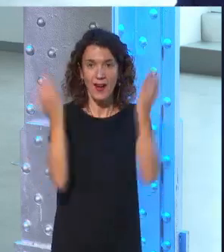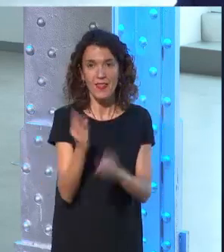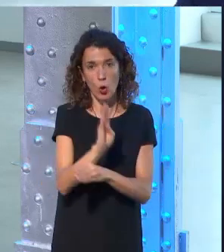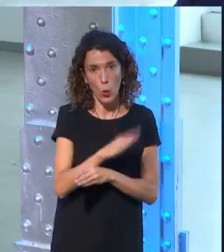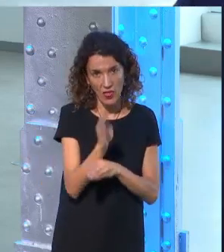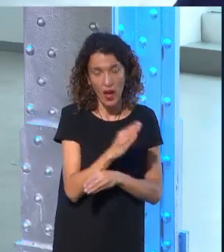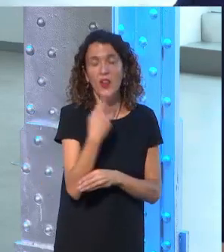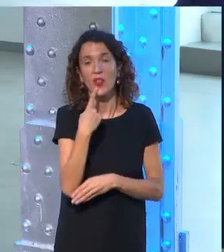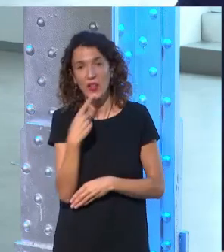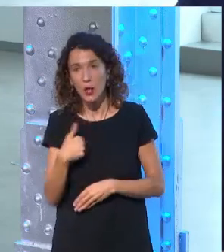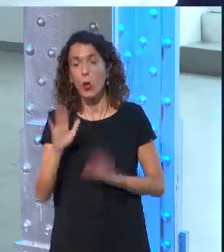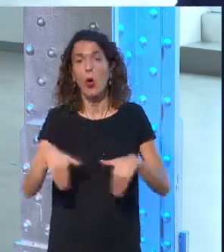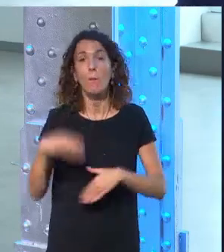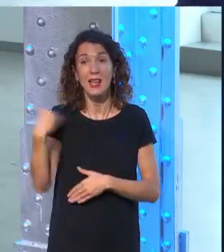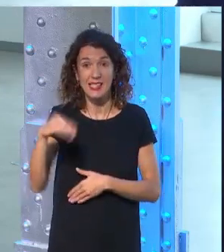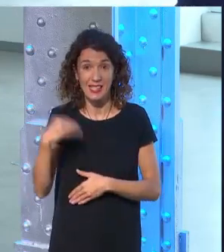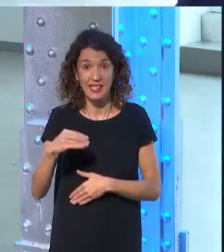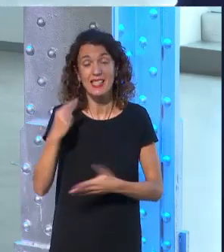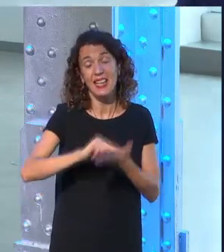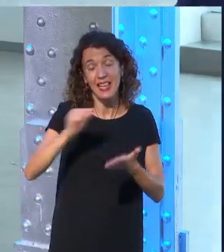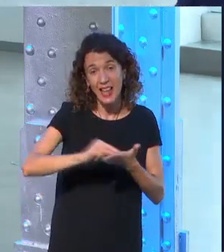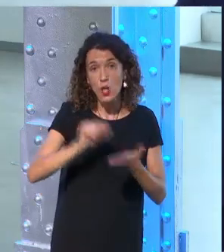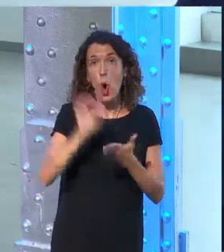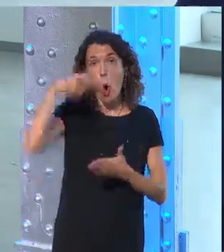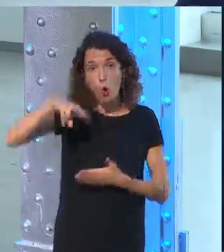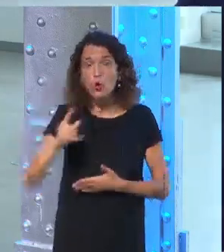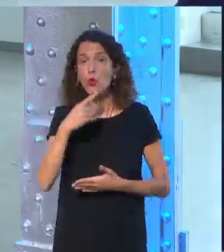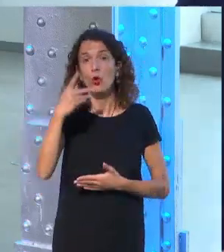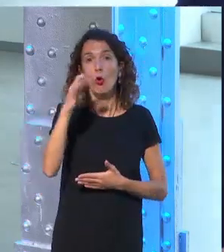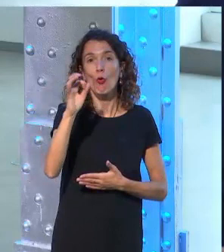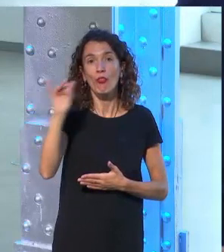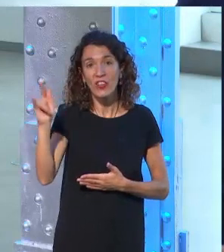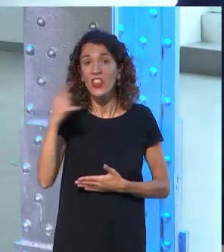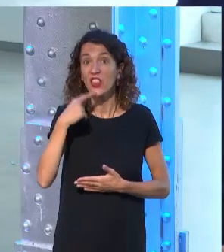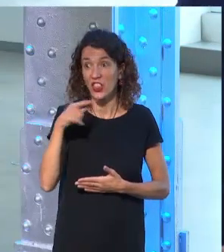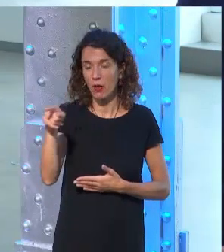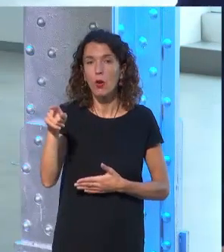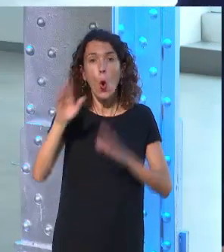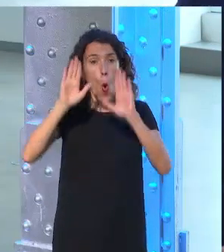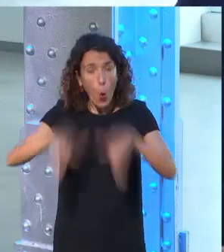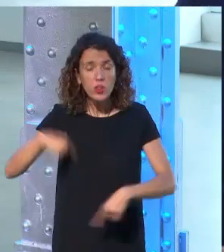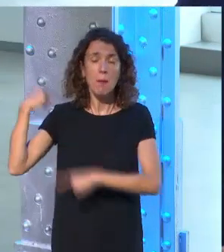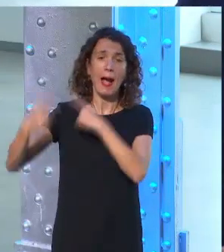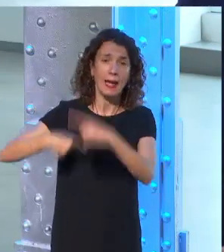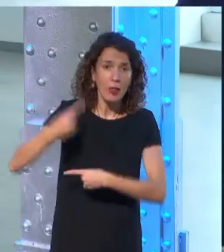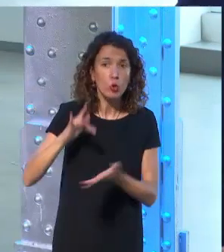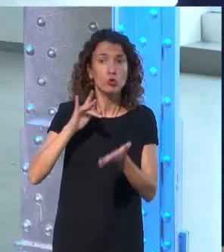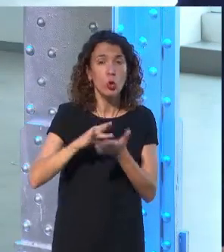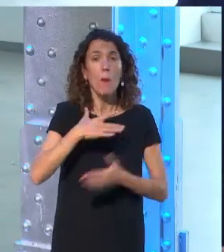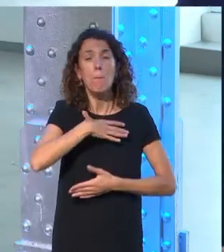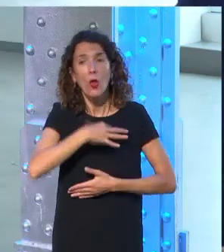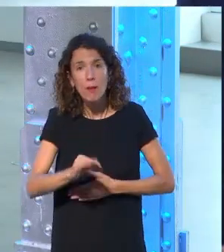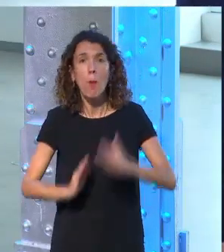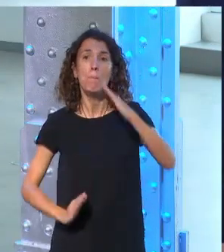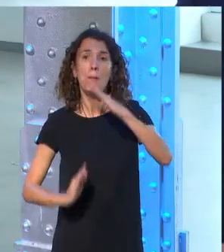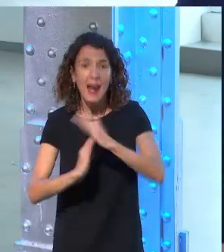dijo el anterior secretario de Naciones Unidas, Kofi Annan, somos la última generación que podemos